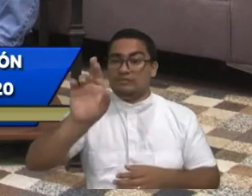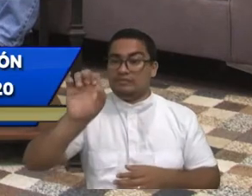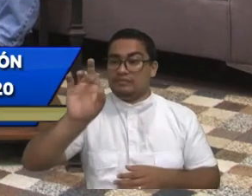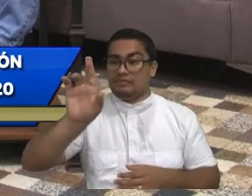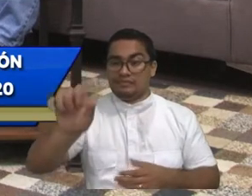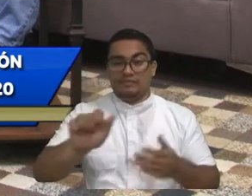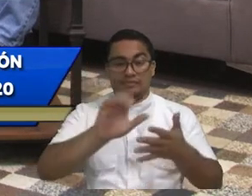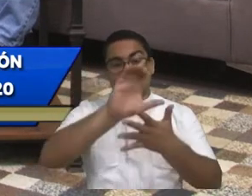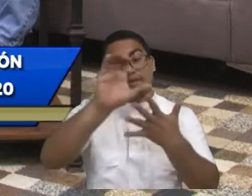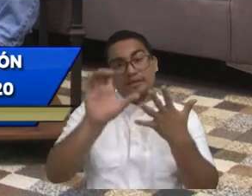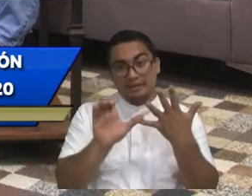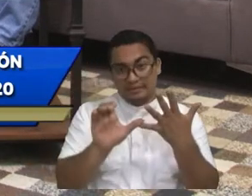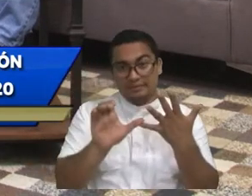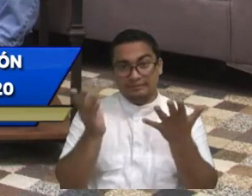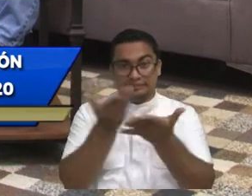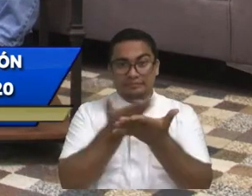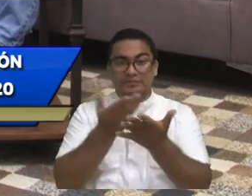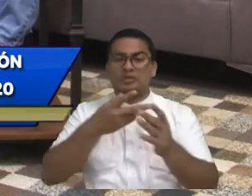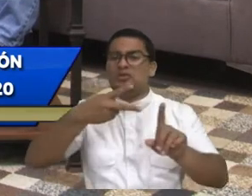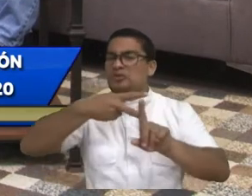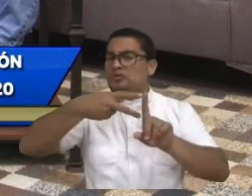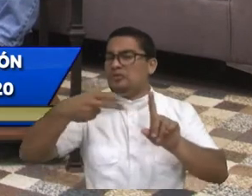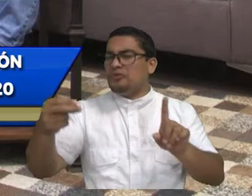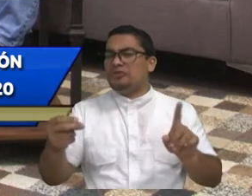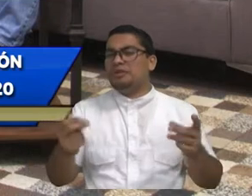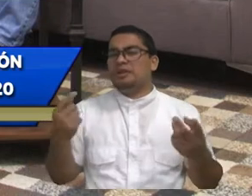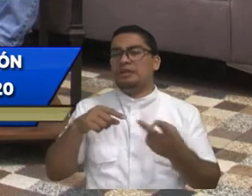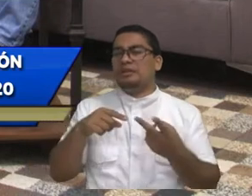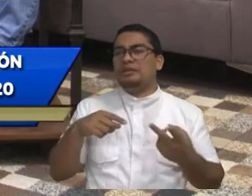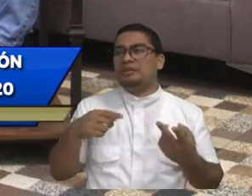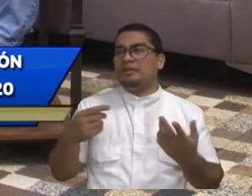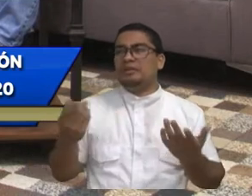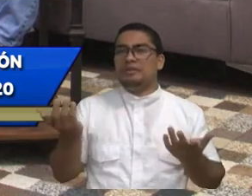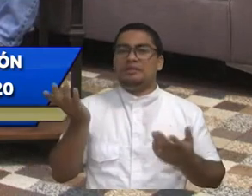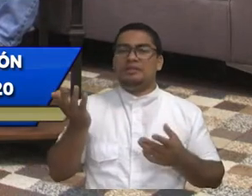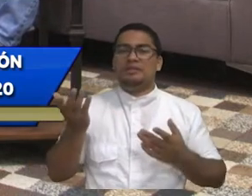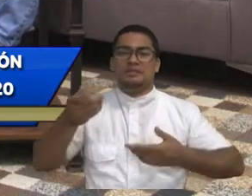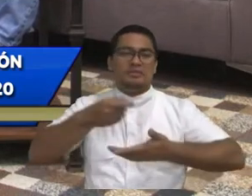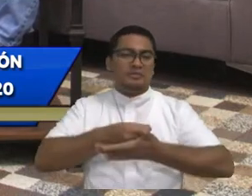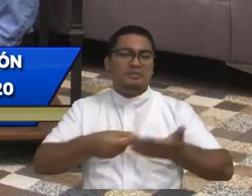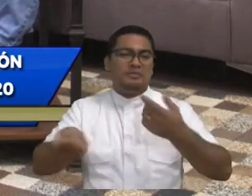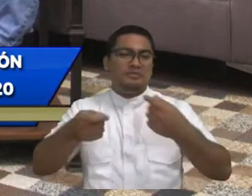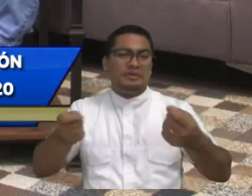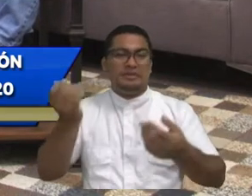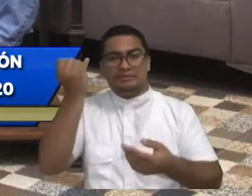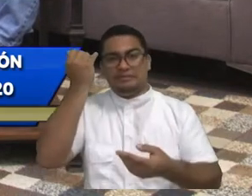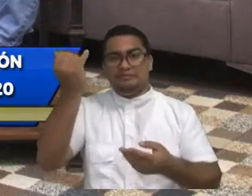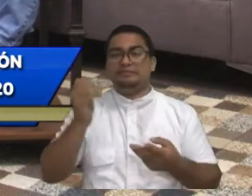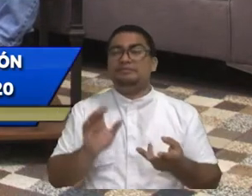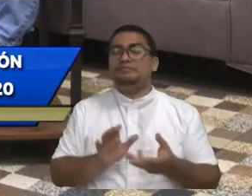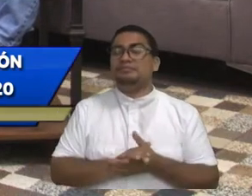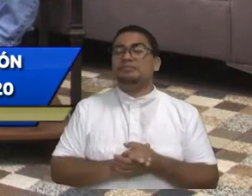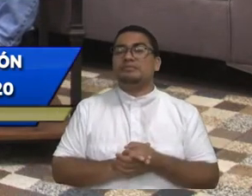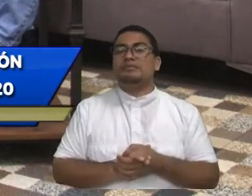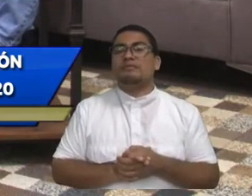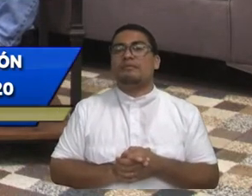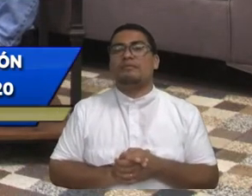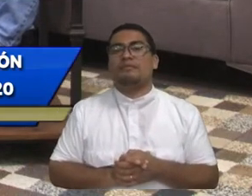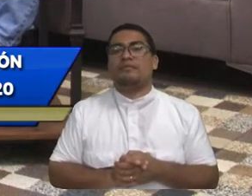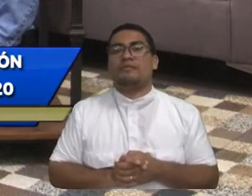que se dividen pues en la parte hotelera en la parte de comerán y en la parte tecnológica cuando así tenemos también